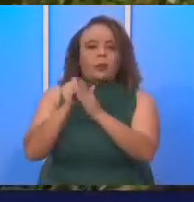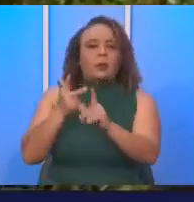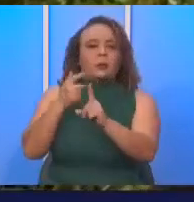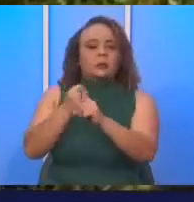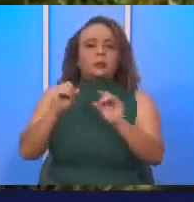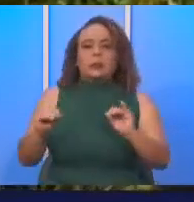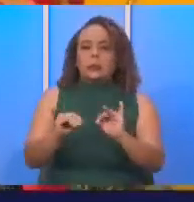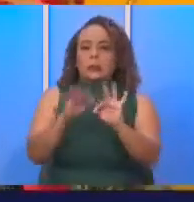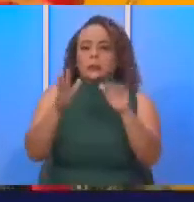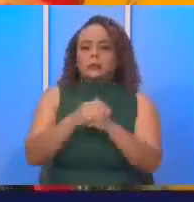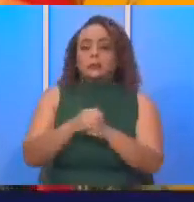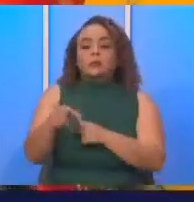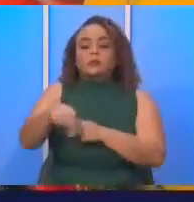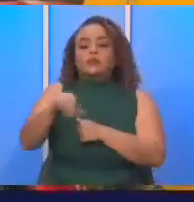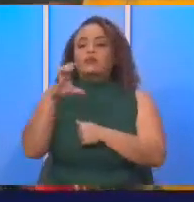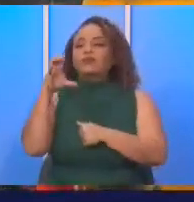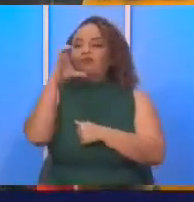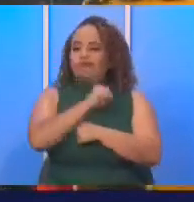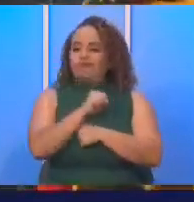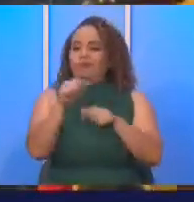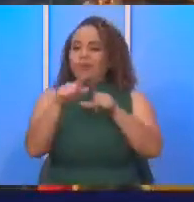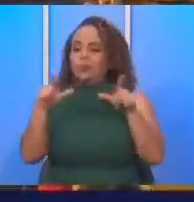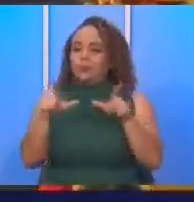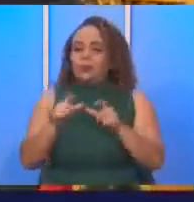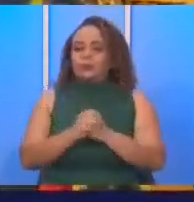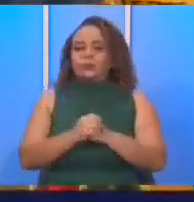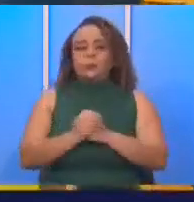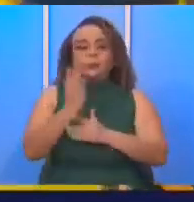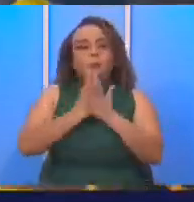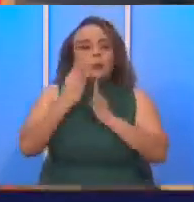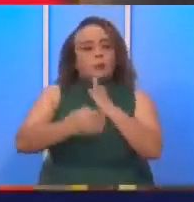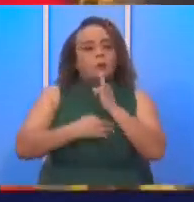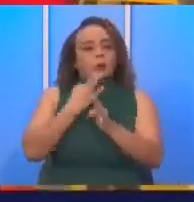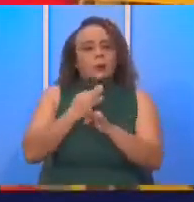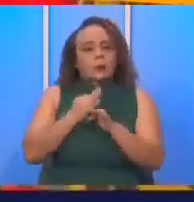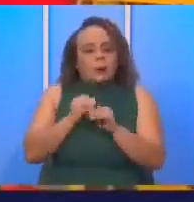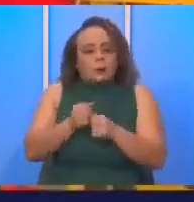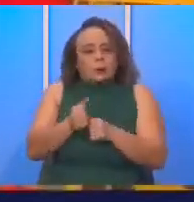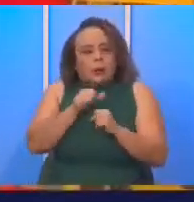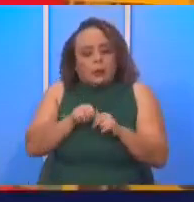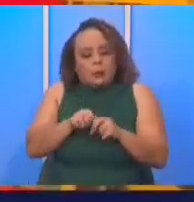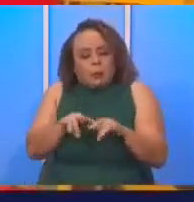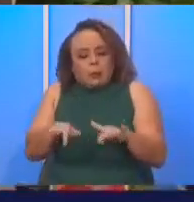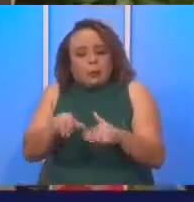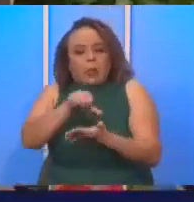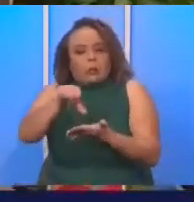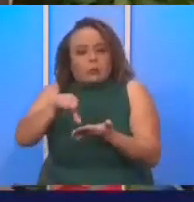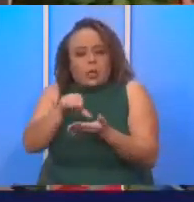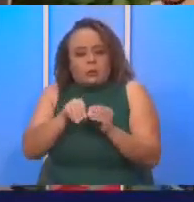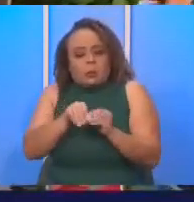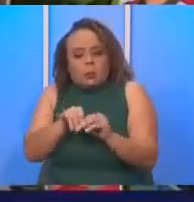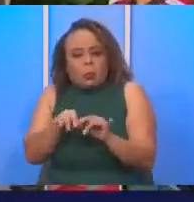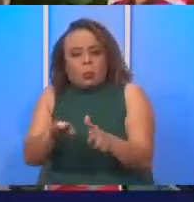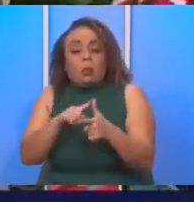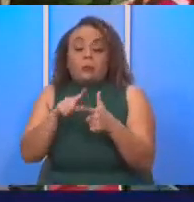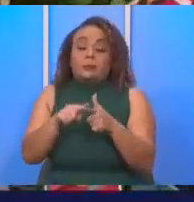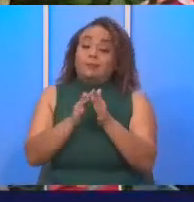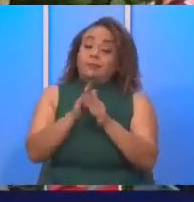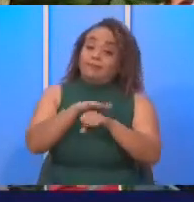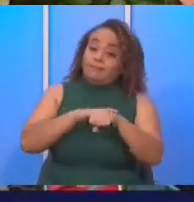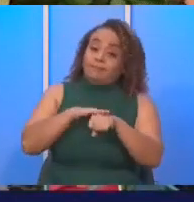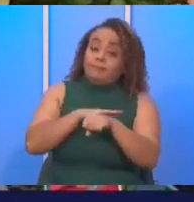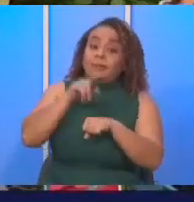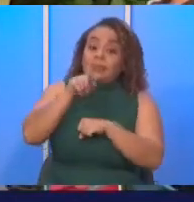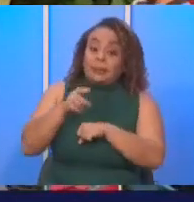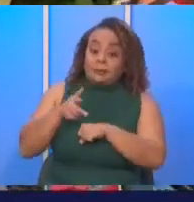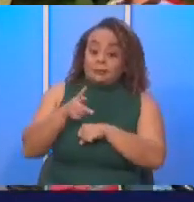que por supuesto van a encontrar en el lugar algún tipo de líquido, aceite y demás en el lugar, así que por favor, los que